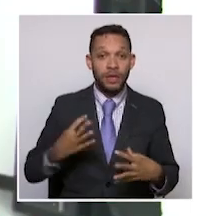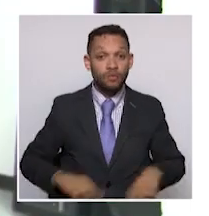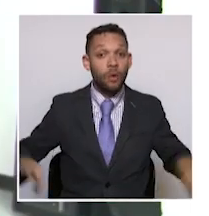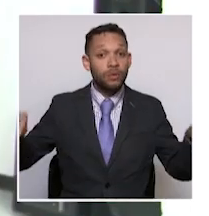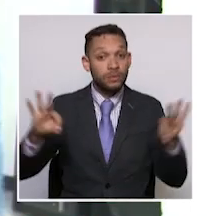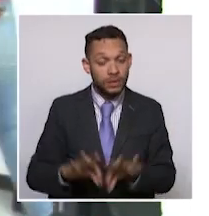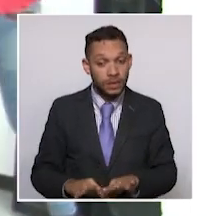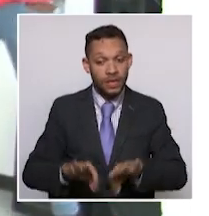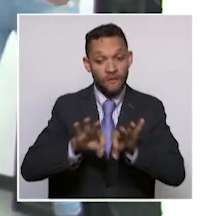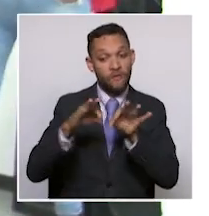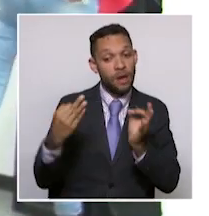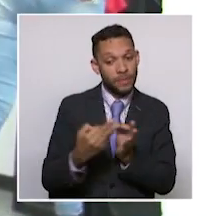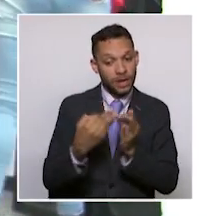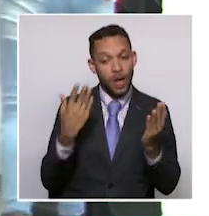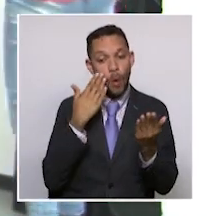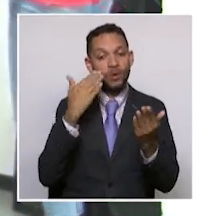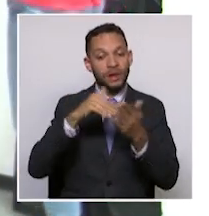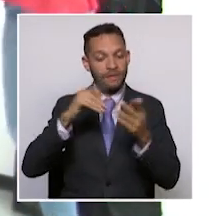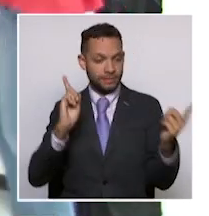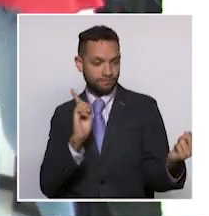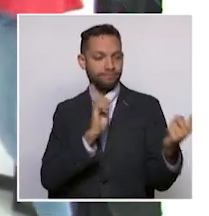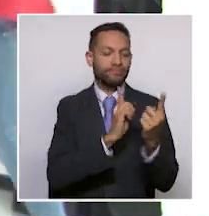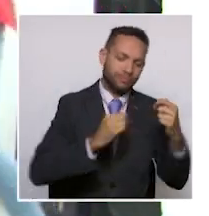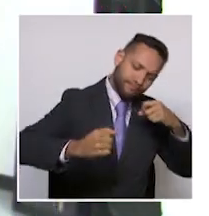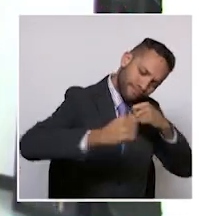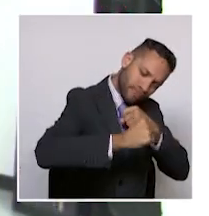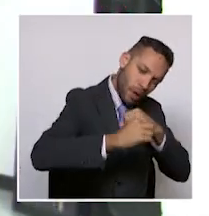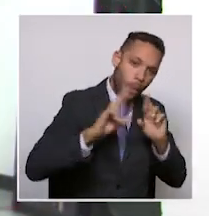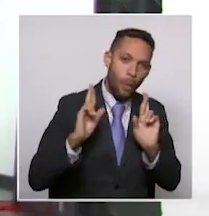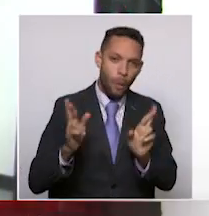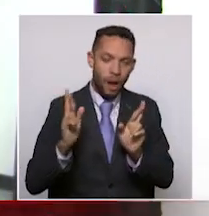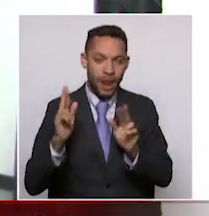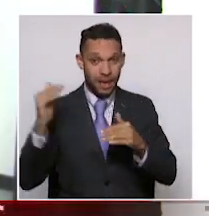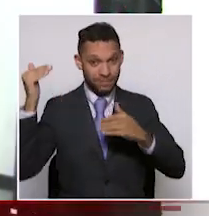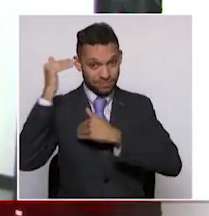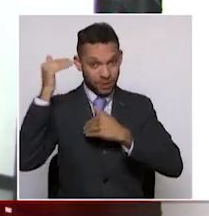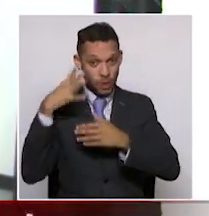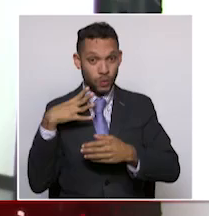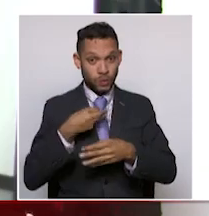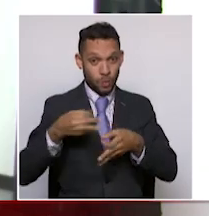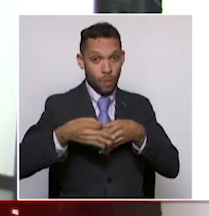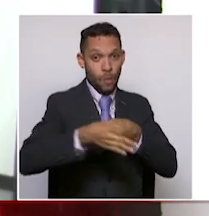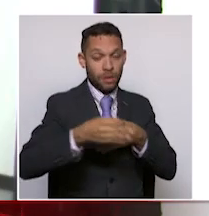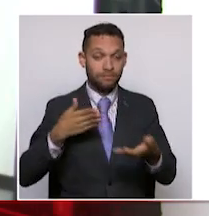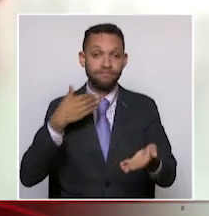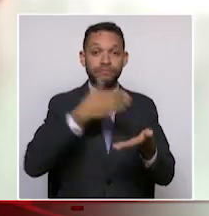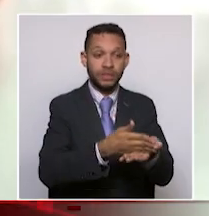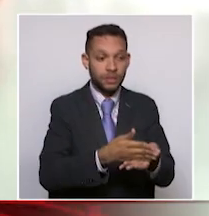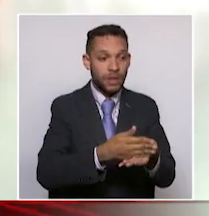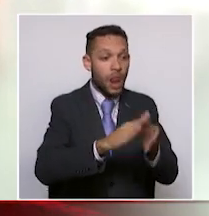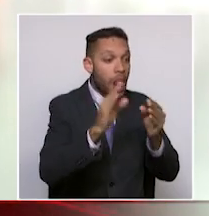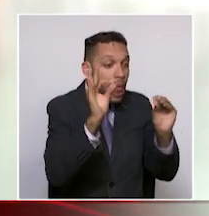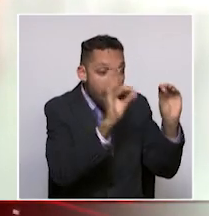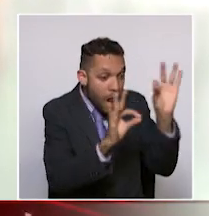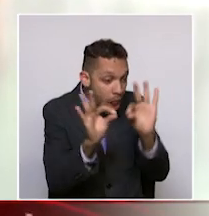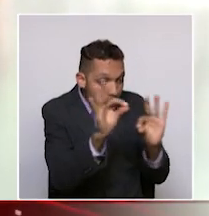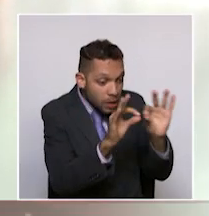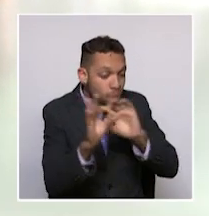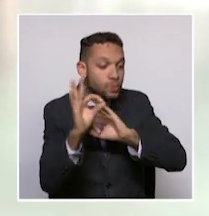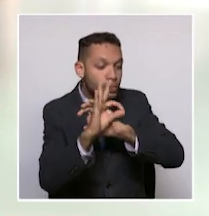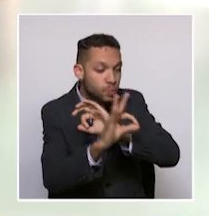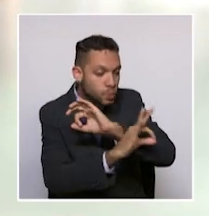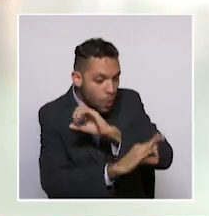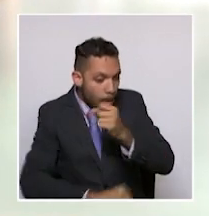situación familiar y esperamos que con el municipio de Anserma pueda lograrse la estabilización psicosocial y todo